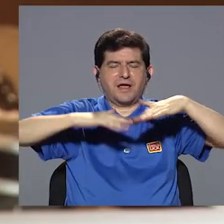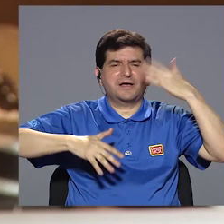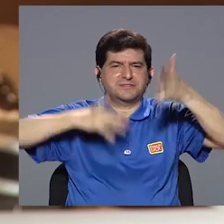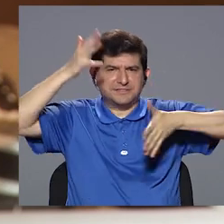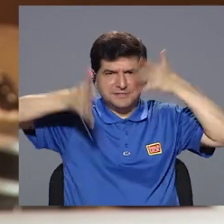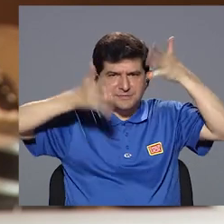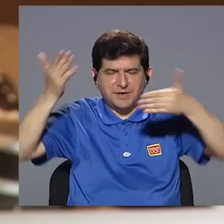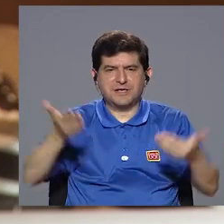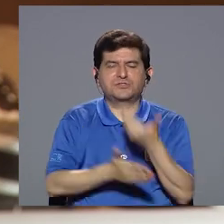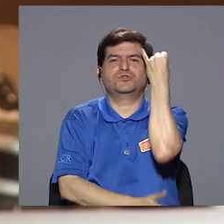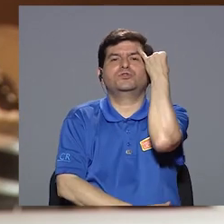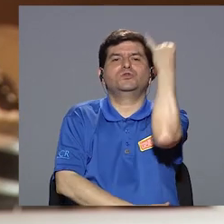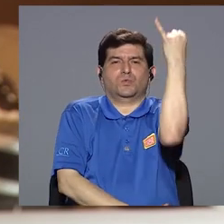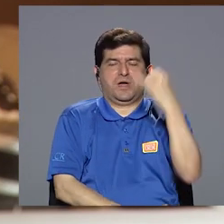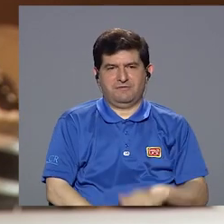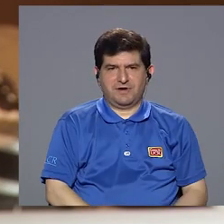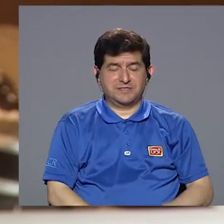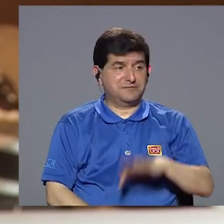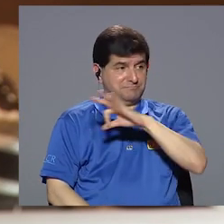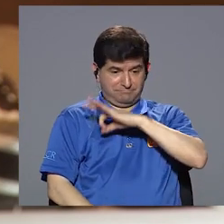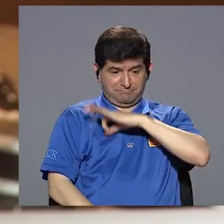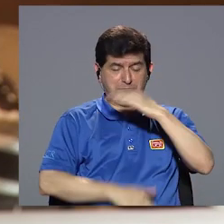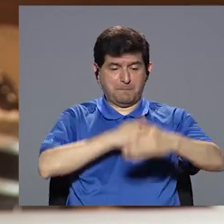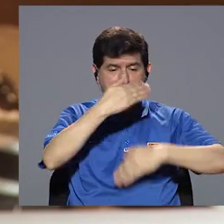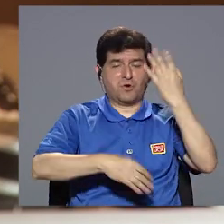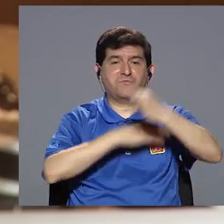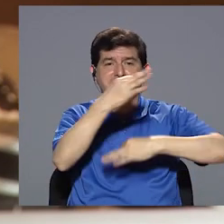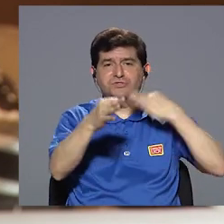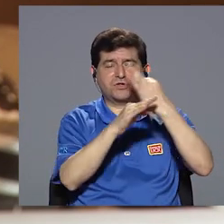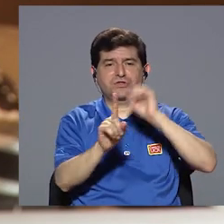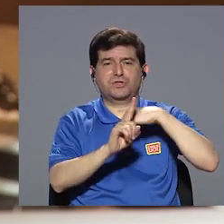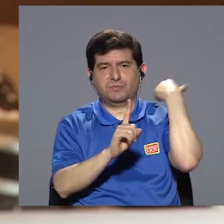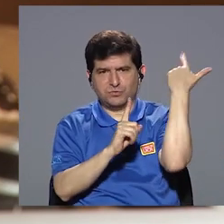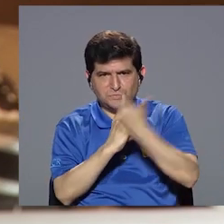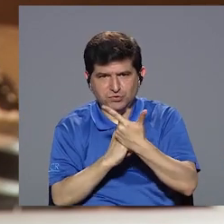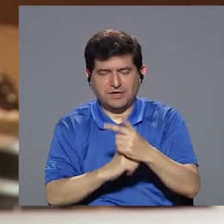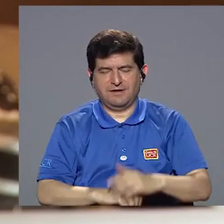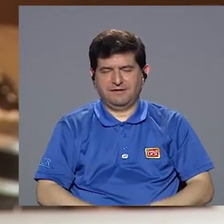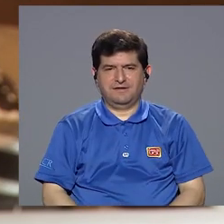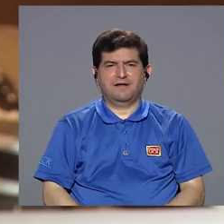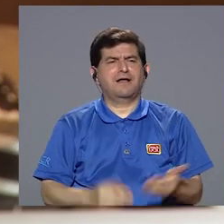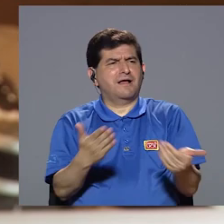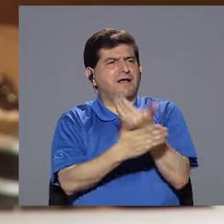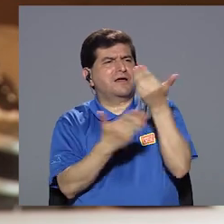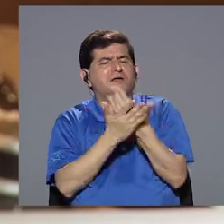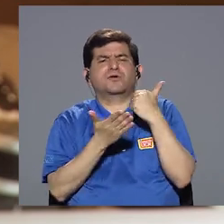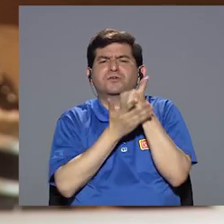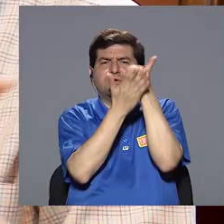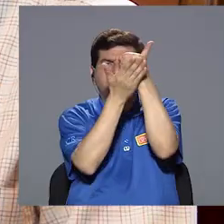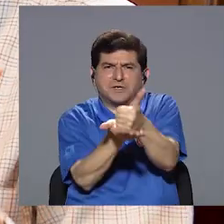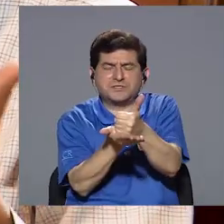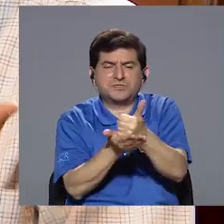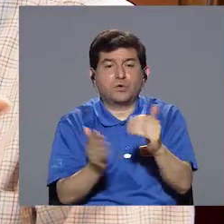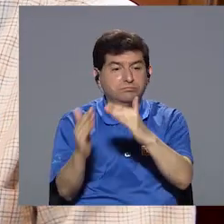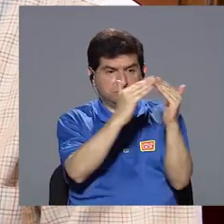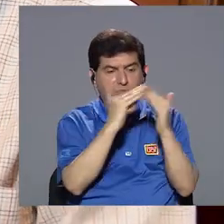espacios creativos y nuevas ideas que beneficien procesos de tipo social es decir que la innovación contribuya a